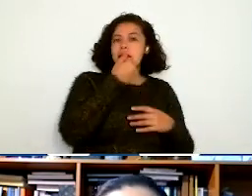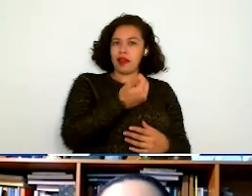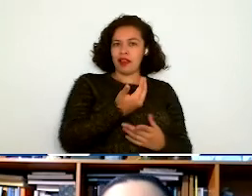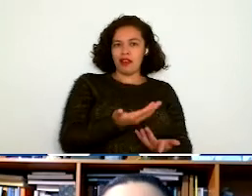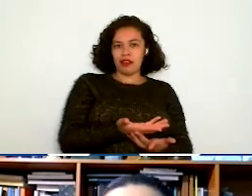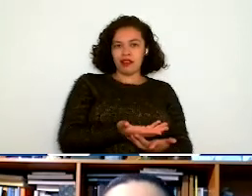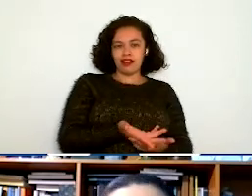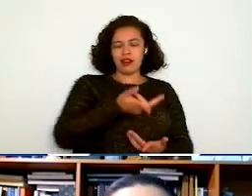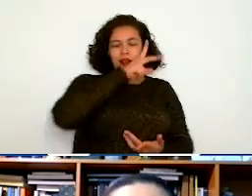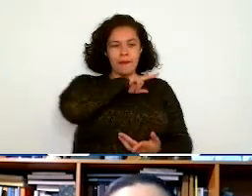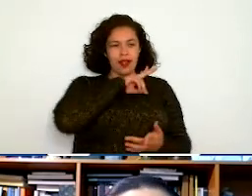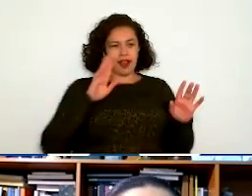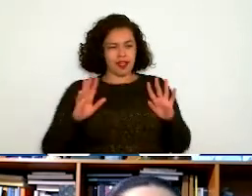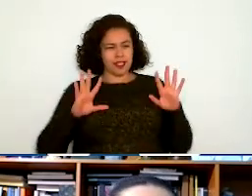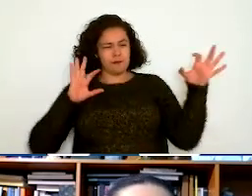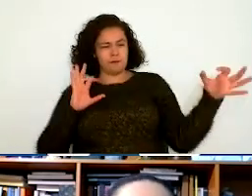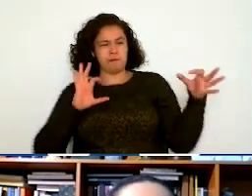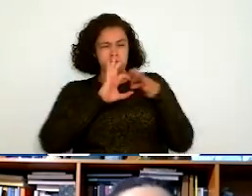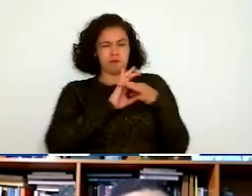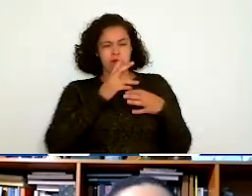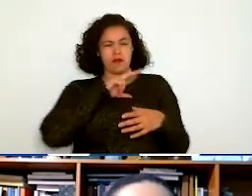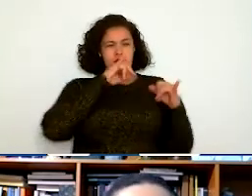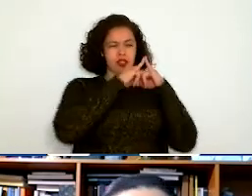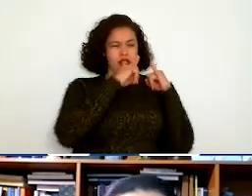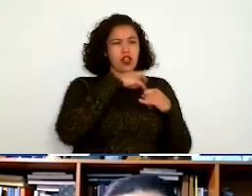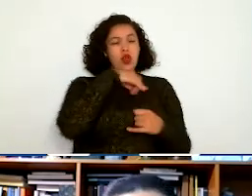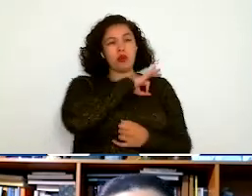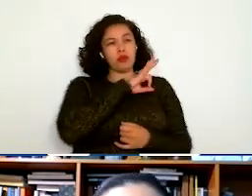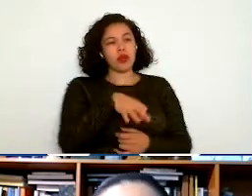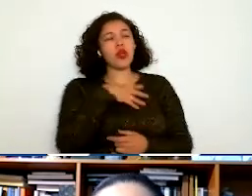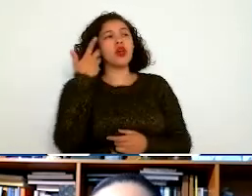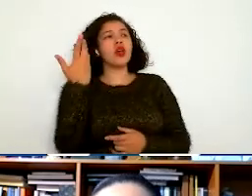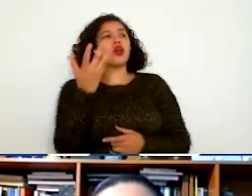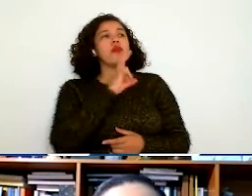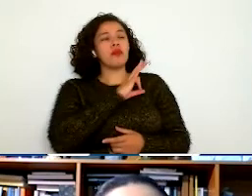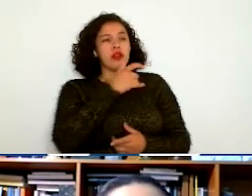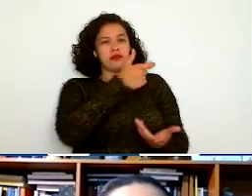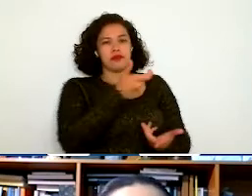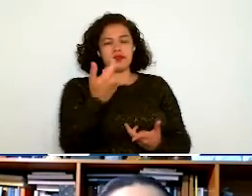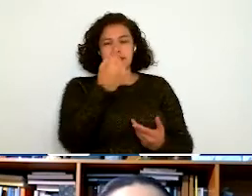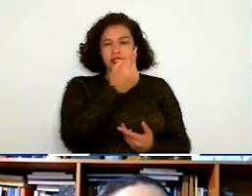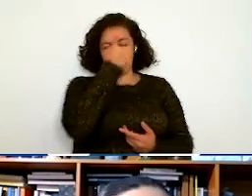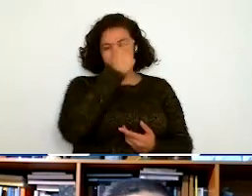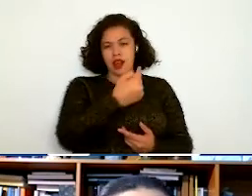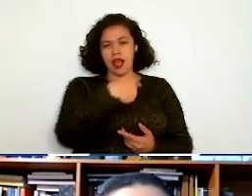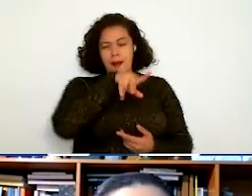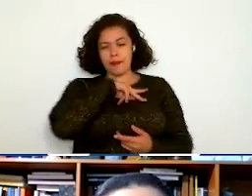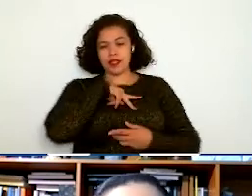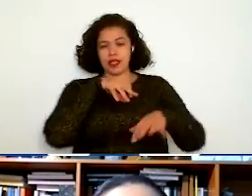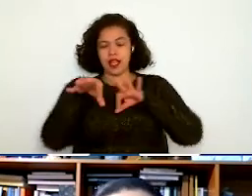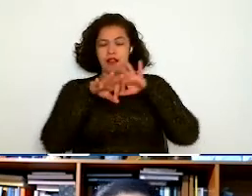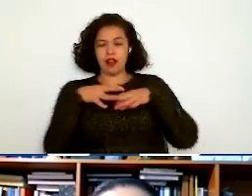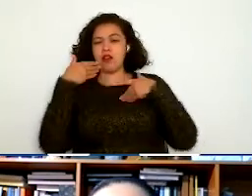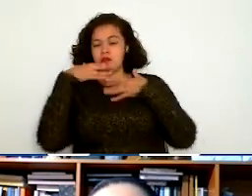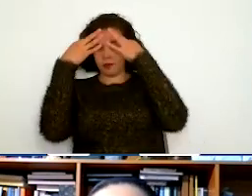me caracteriza porque dentro de mi institución tengo la posibilidad de los recursos, ¿no?, necesarios para poder ejecutar de